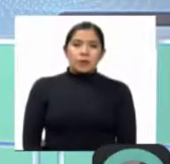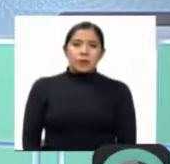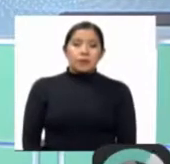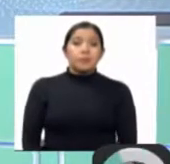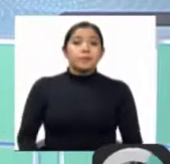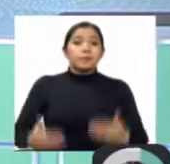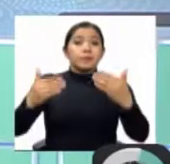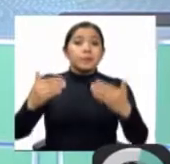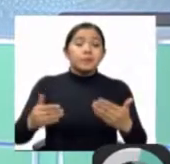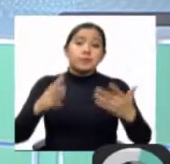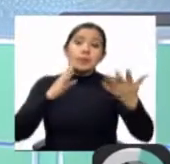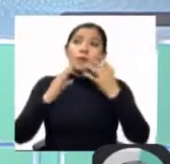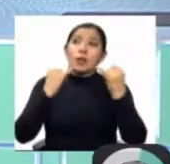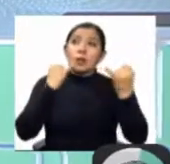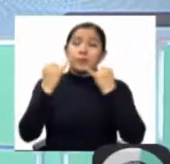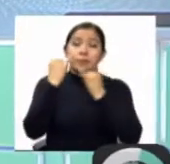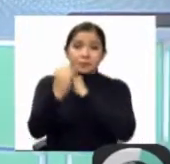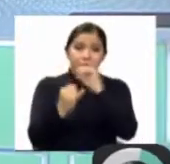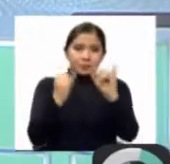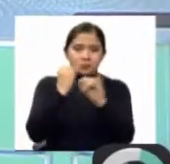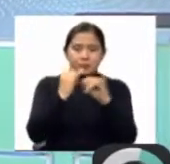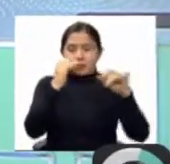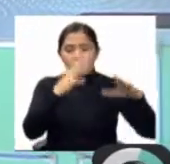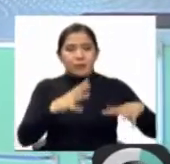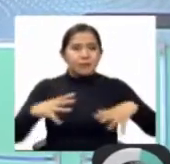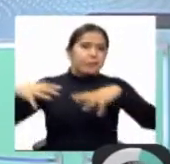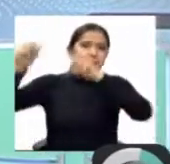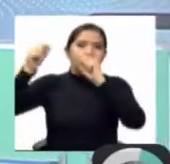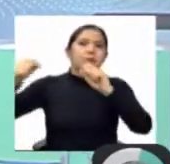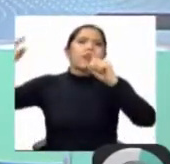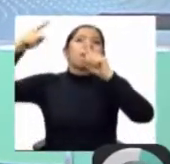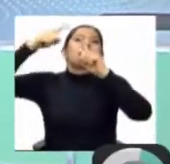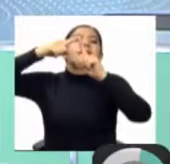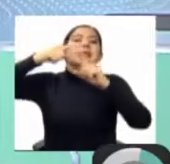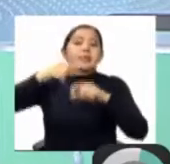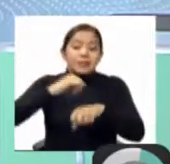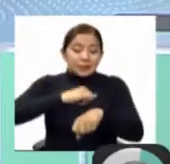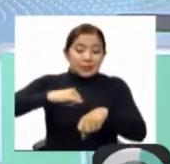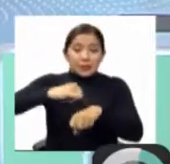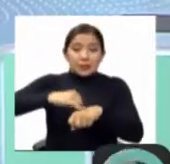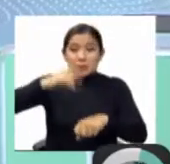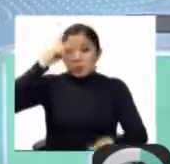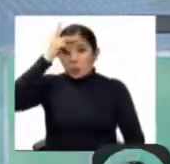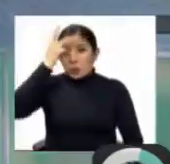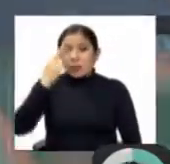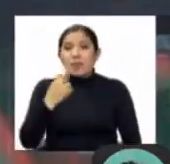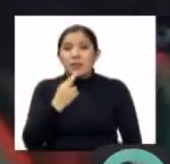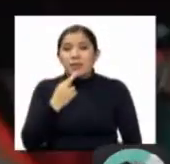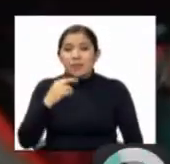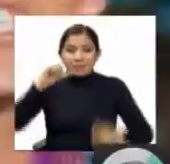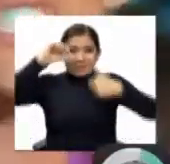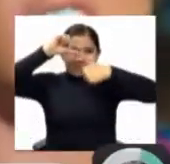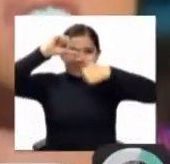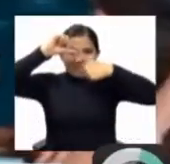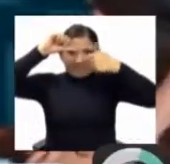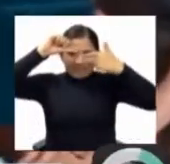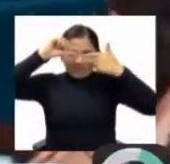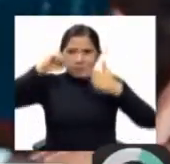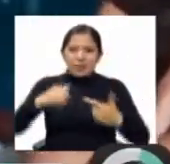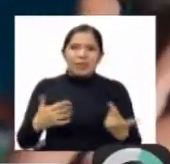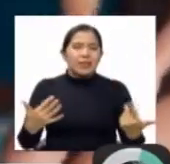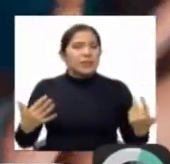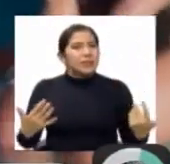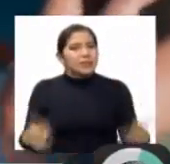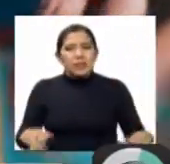Momento de revisar la información internacional. Nos trasladamos hasta la isla de Puerto Rico, en Centroamérica. Una